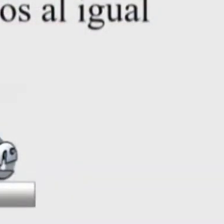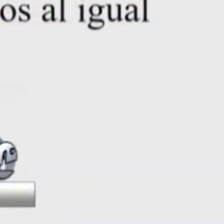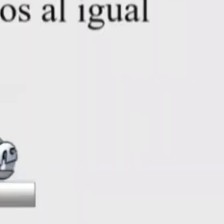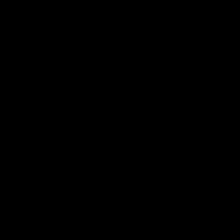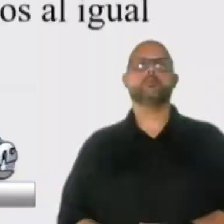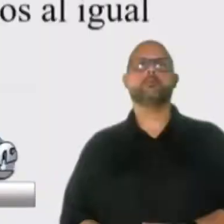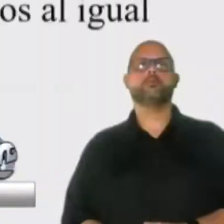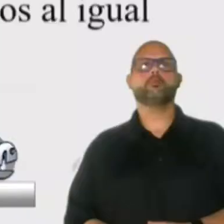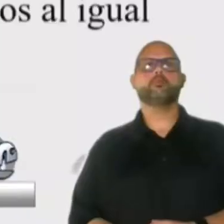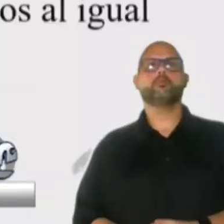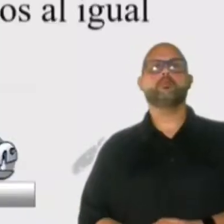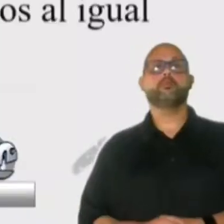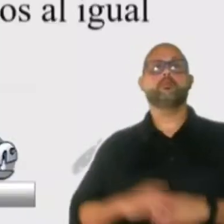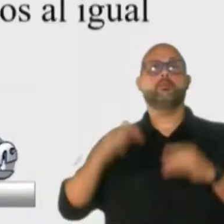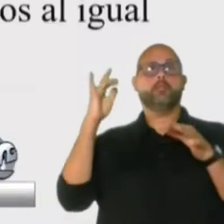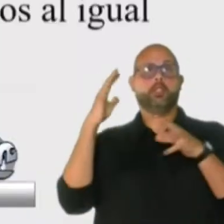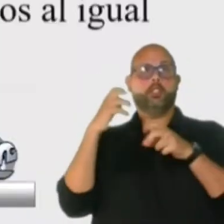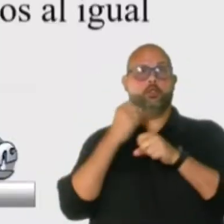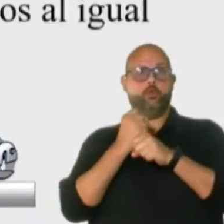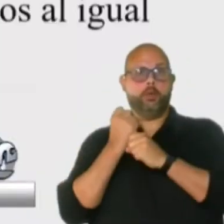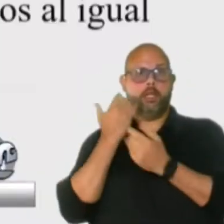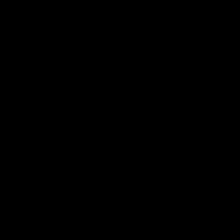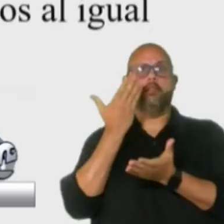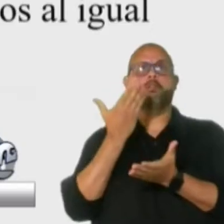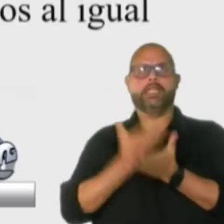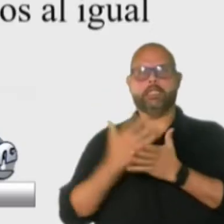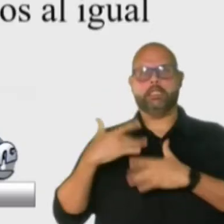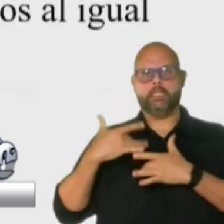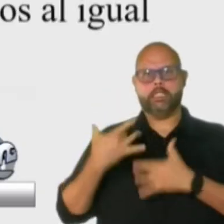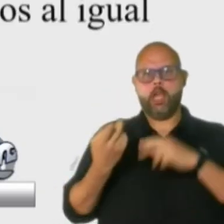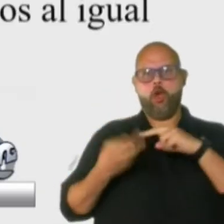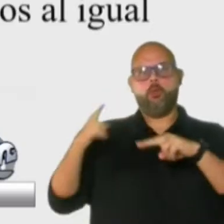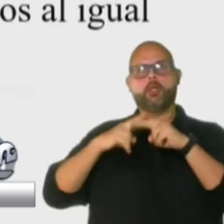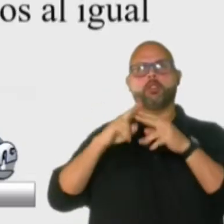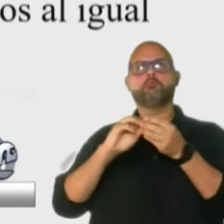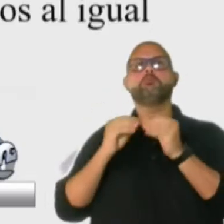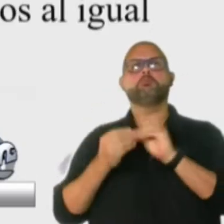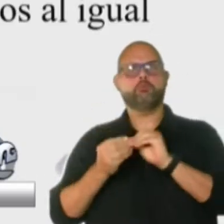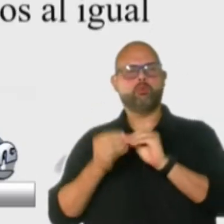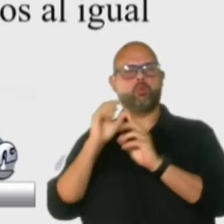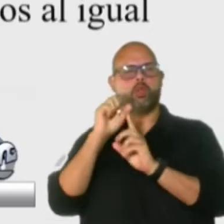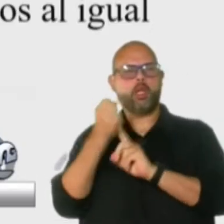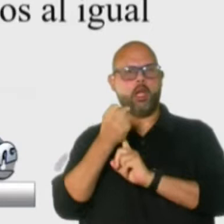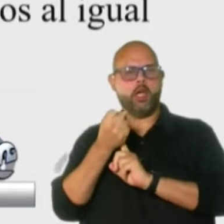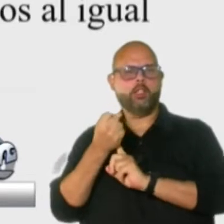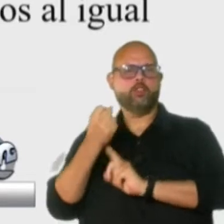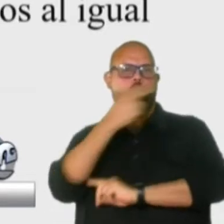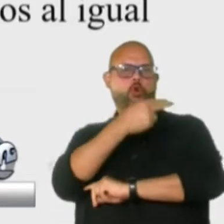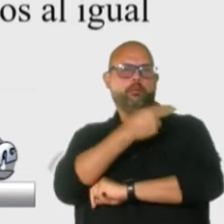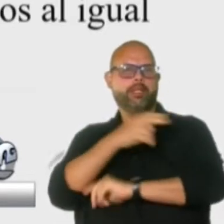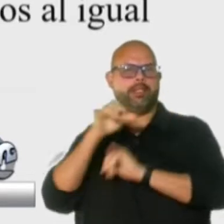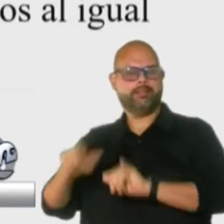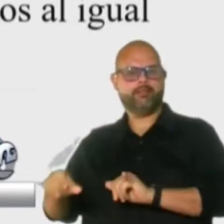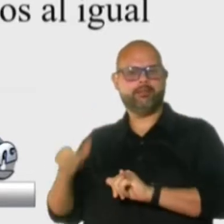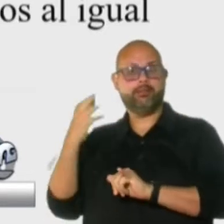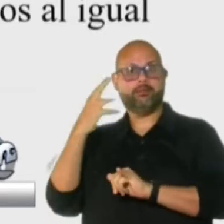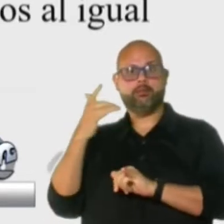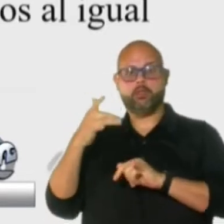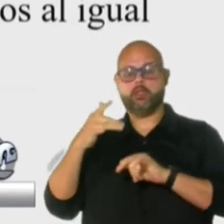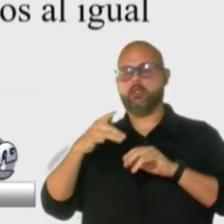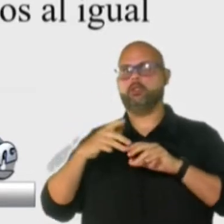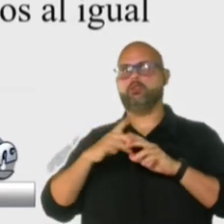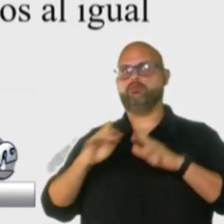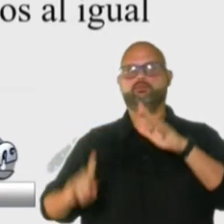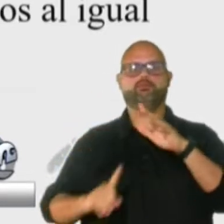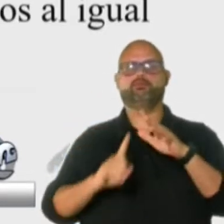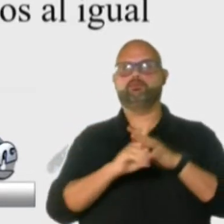hospitalizados, que la focalización de los municipios es necesario, ya que los brotes ocurren independientemente.